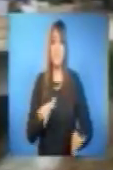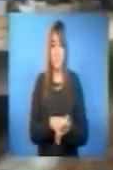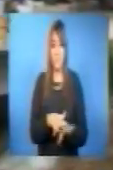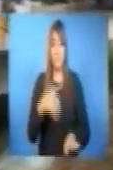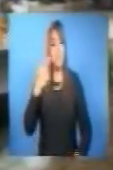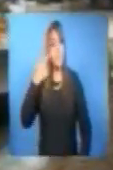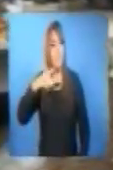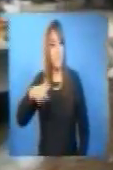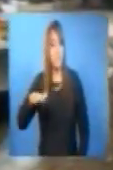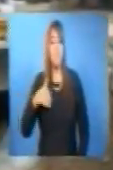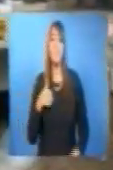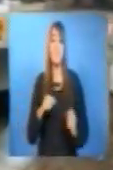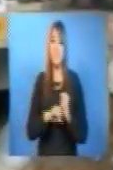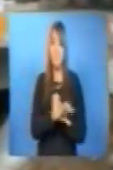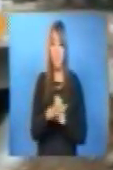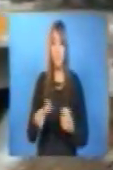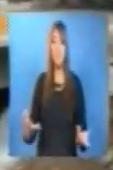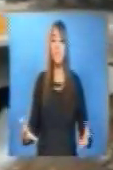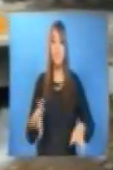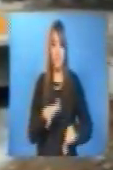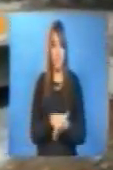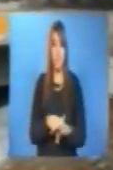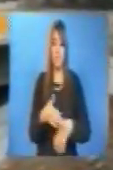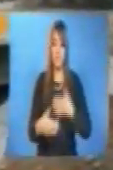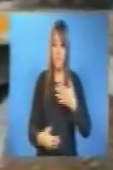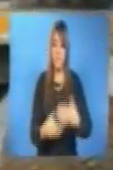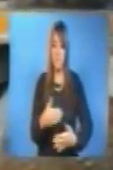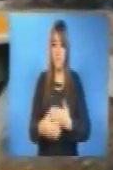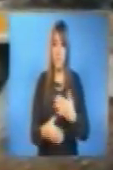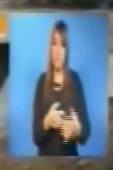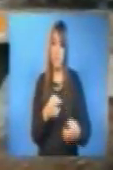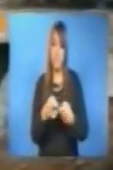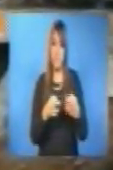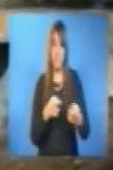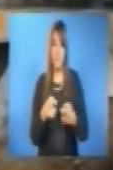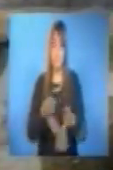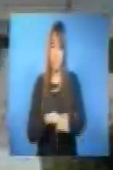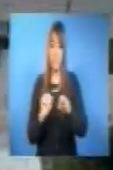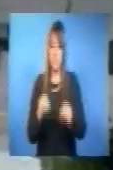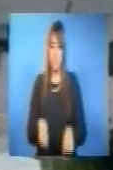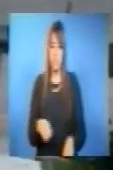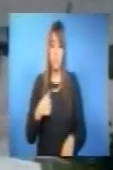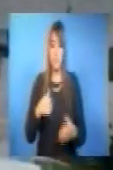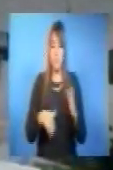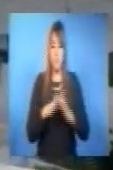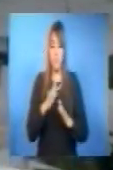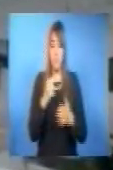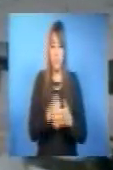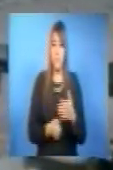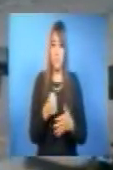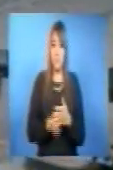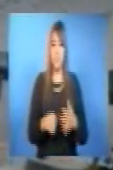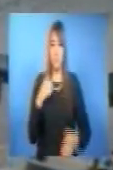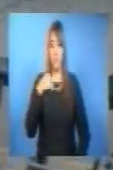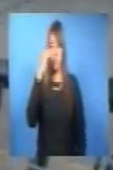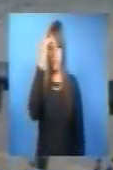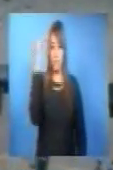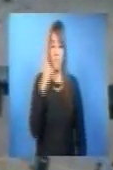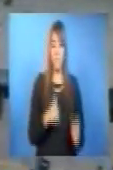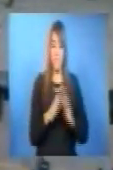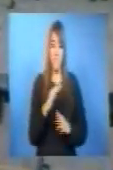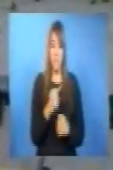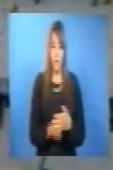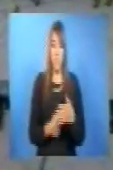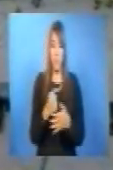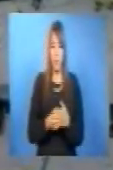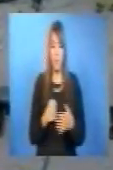fomentar la integración de procedimientos y control y promover una comunidad fronteriza. La política tiene como objetivo elevar la calidad y